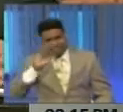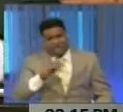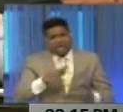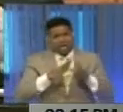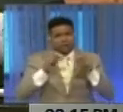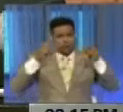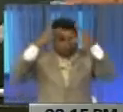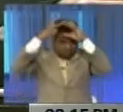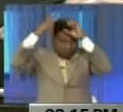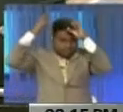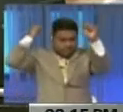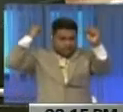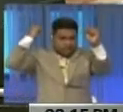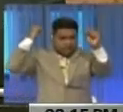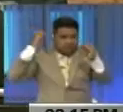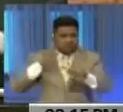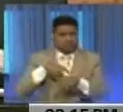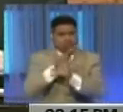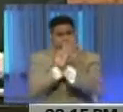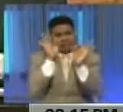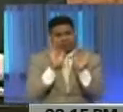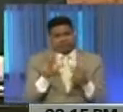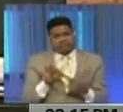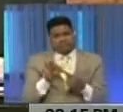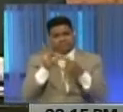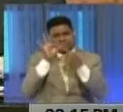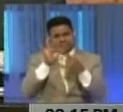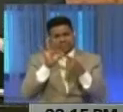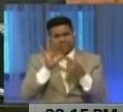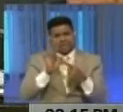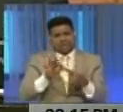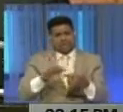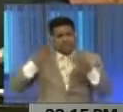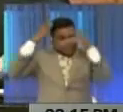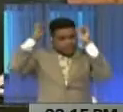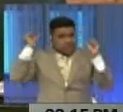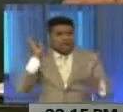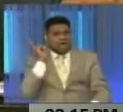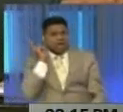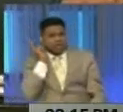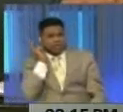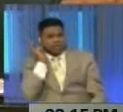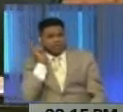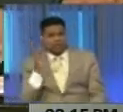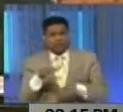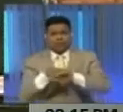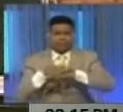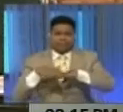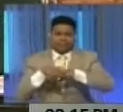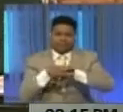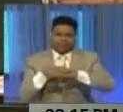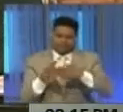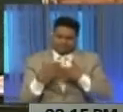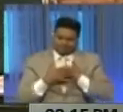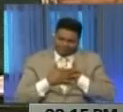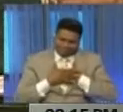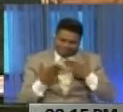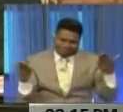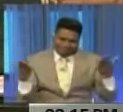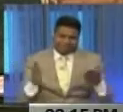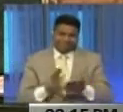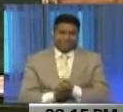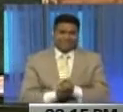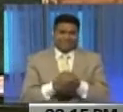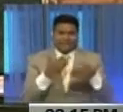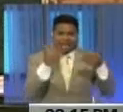embajadores, de manera muy especial, embajadoras. Pido disculpas de antemano si la